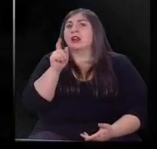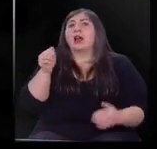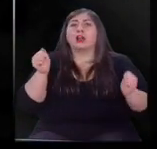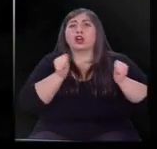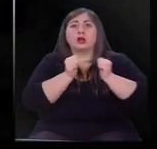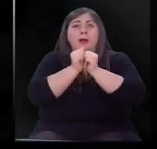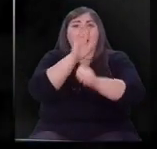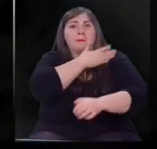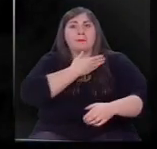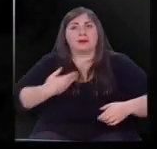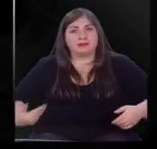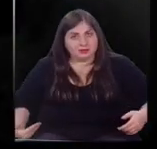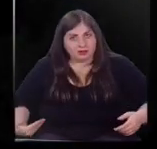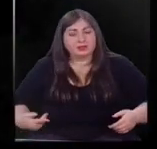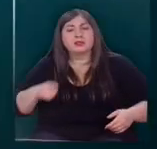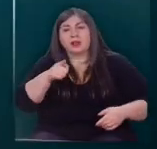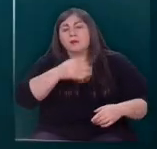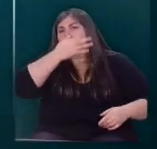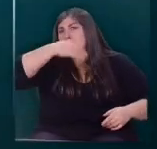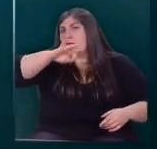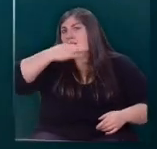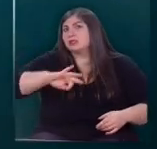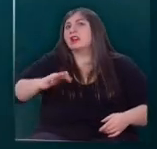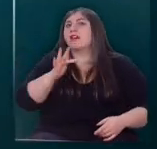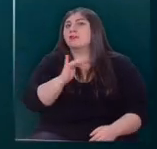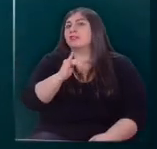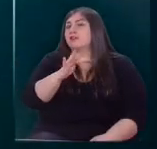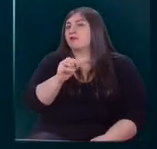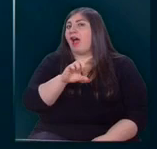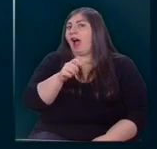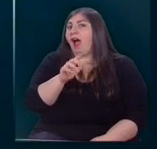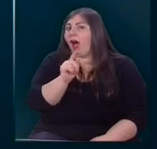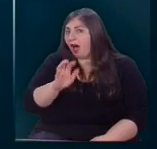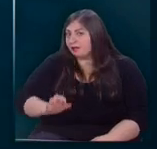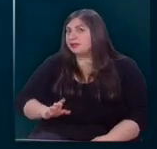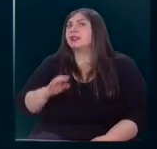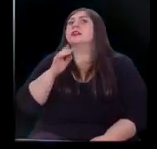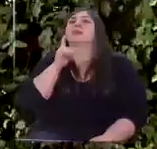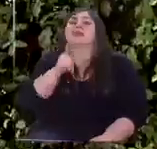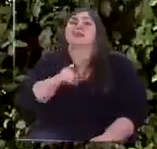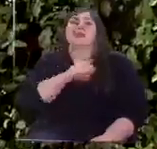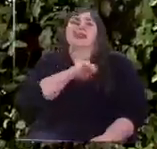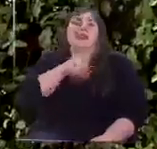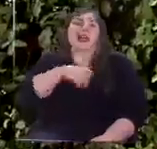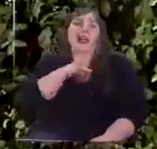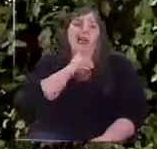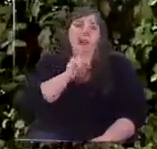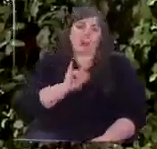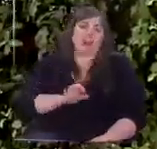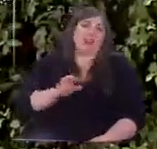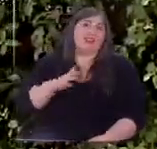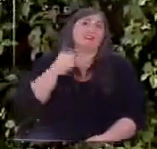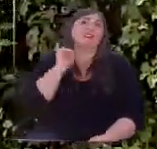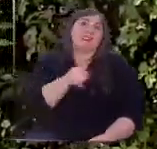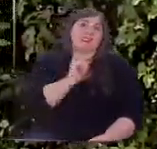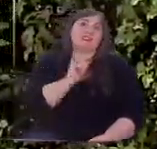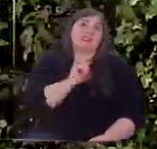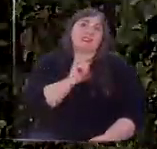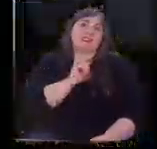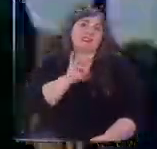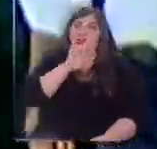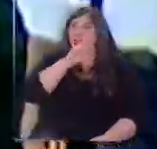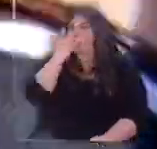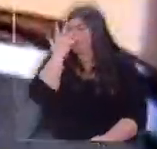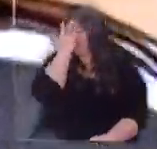El Presidente, la que relata el FIFA Gate desde el prisma de Sergio Jadwe. Sí, va a ser un personaje de doble